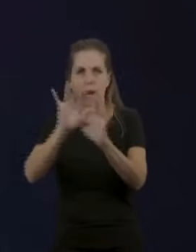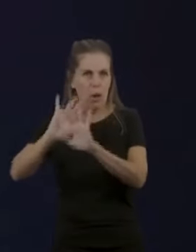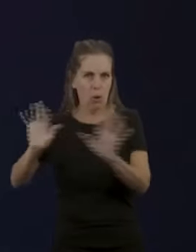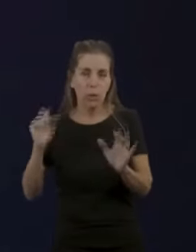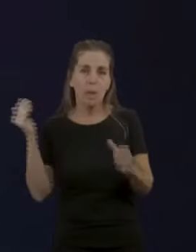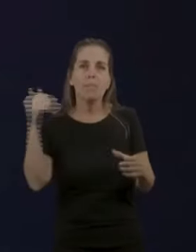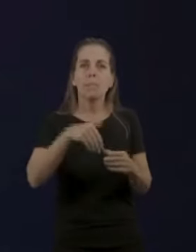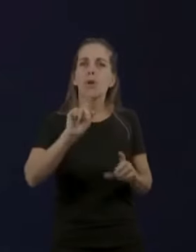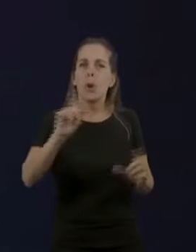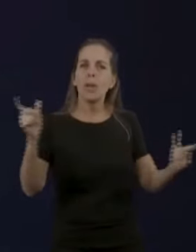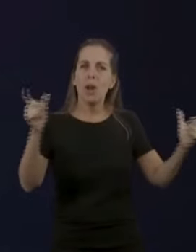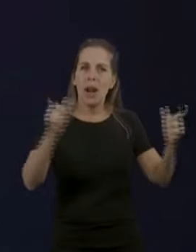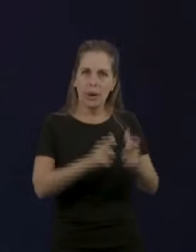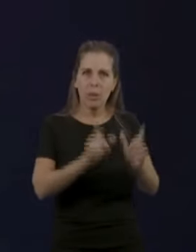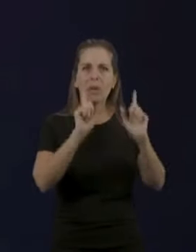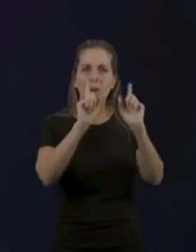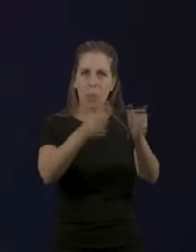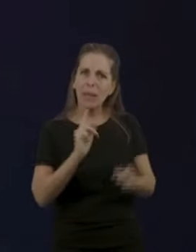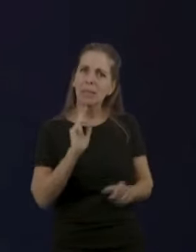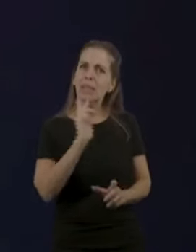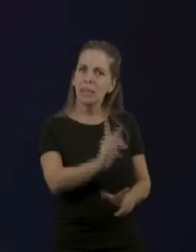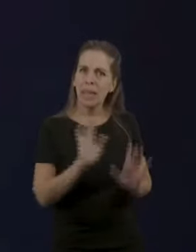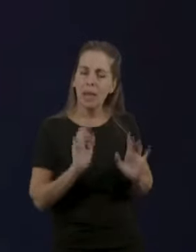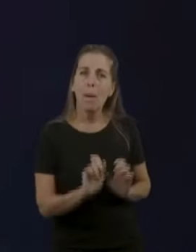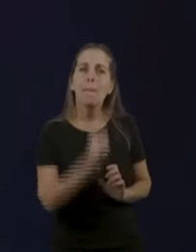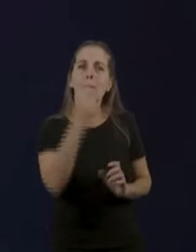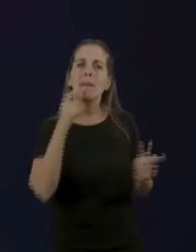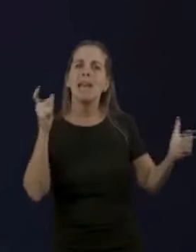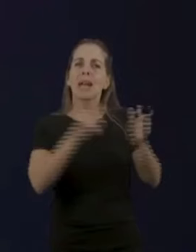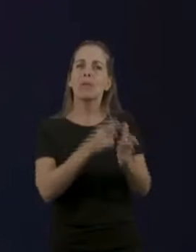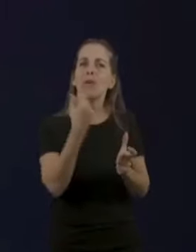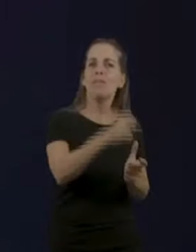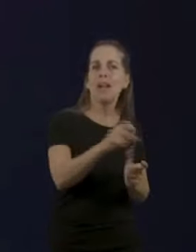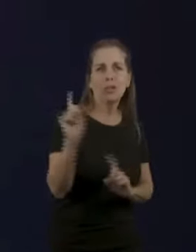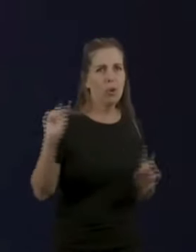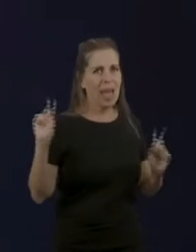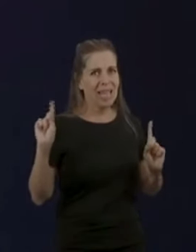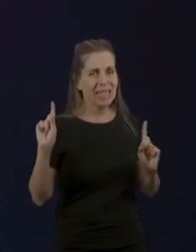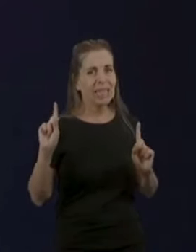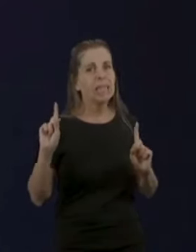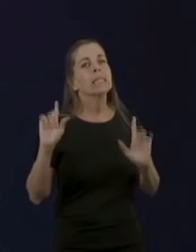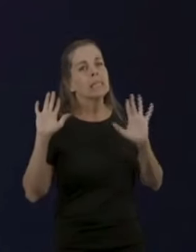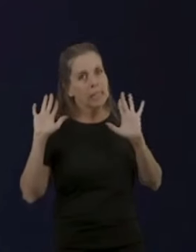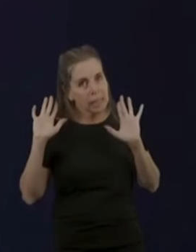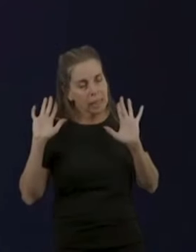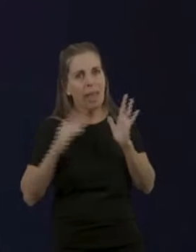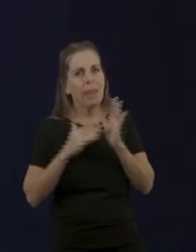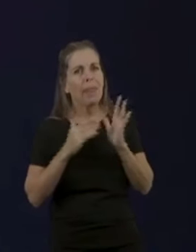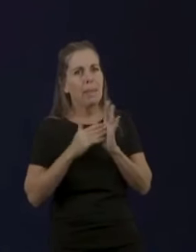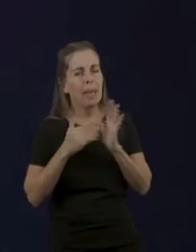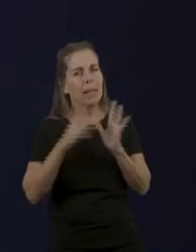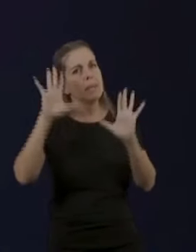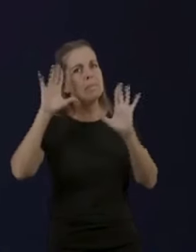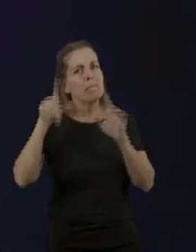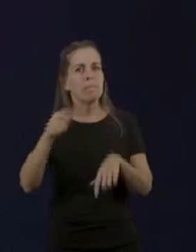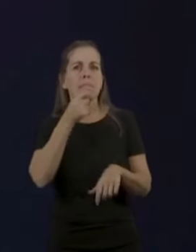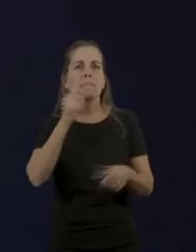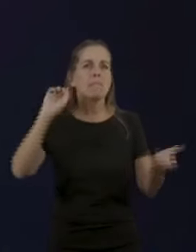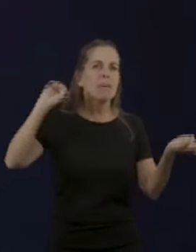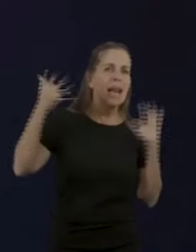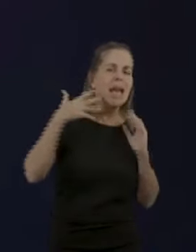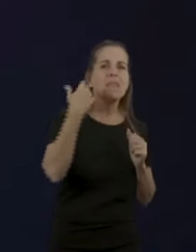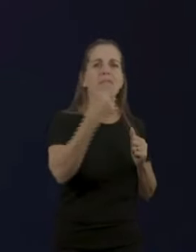maneras te repito no es la primera reunión de gabinete a la que no asiste y en general es por O al menos de las que yo recuerdo que No asistió fue por